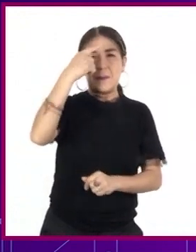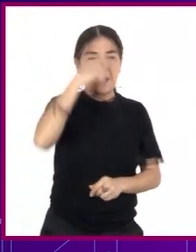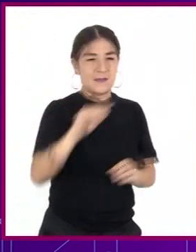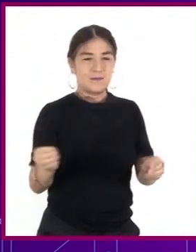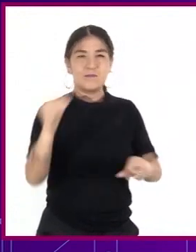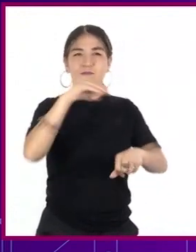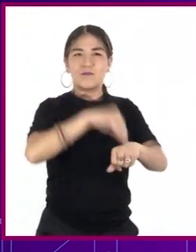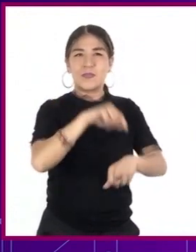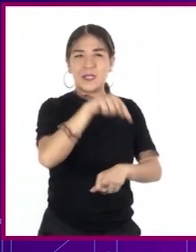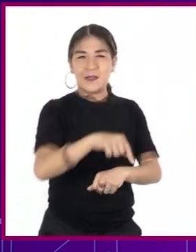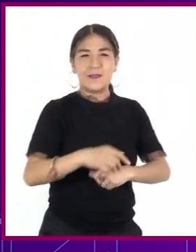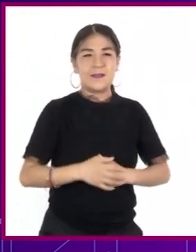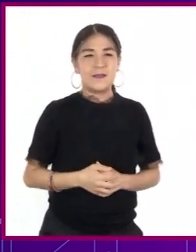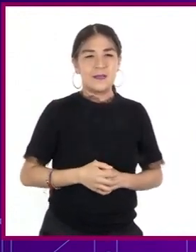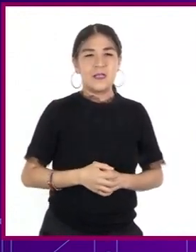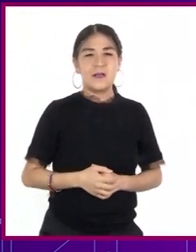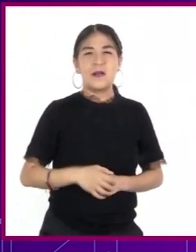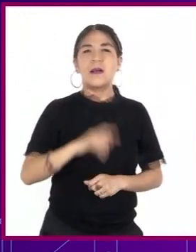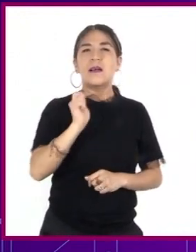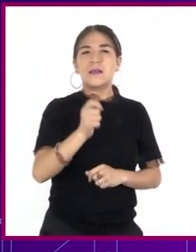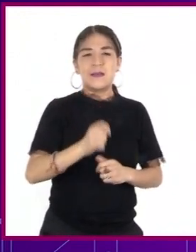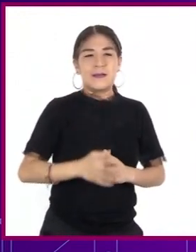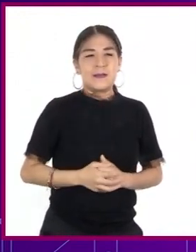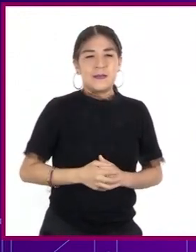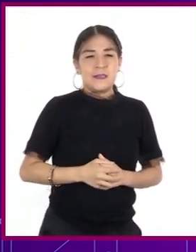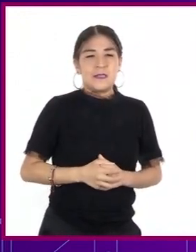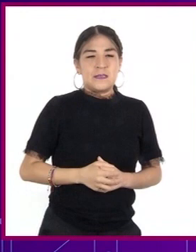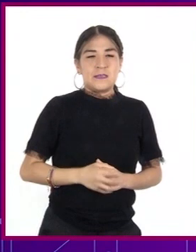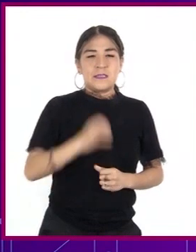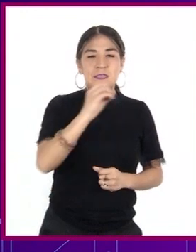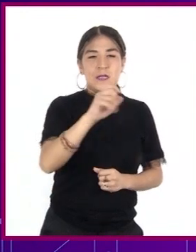proporción. Una loseta es a